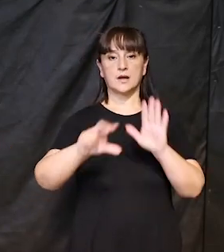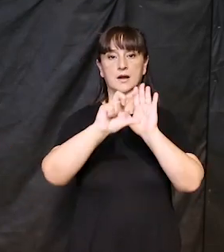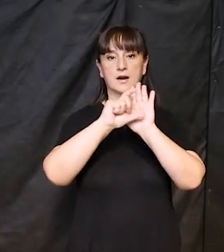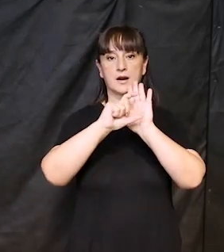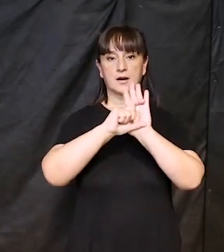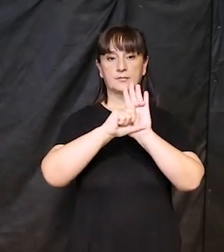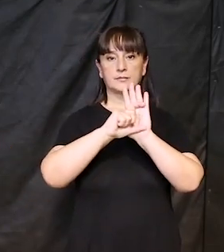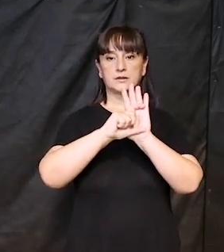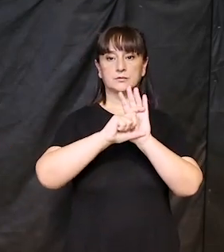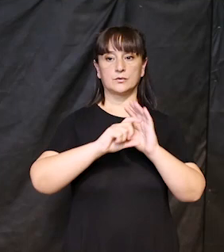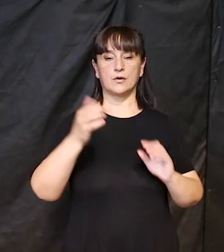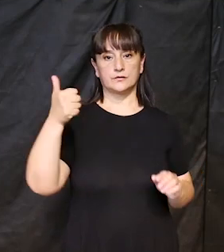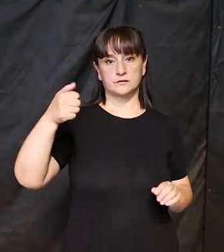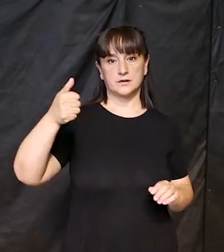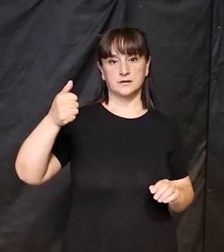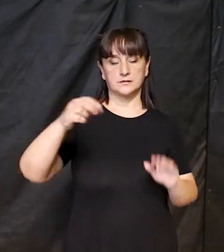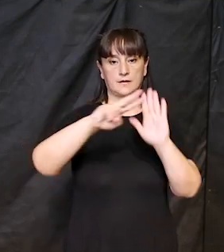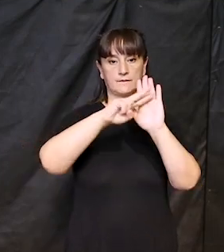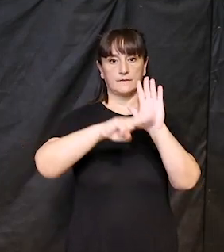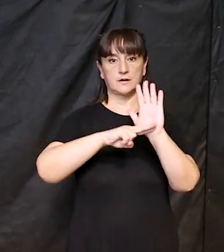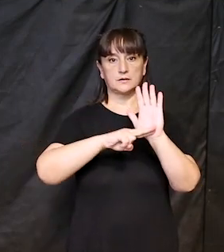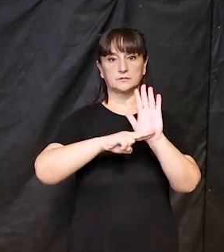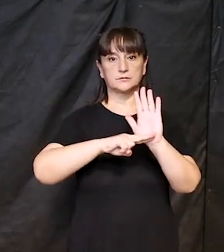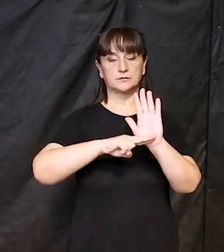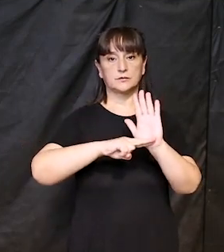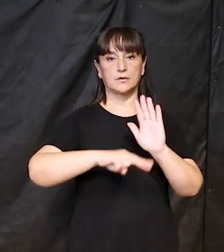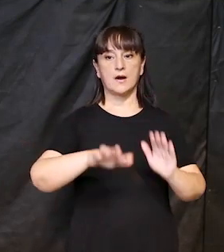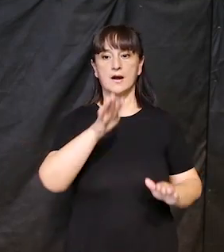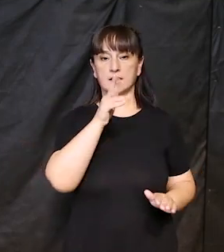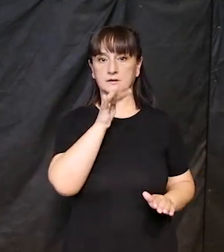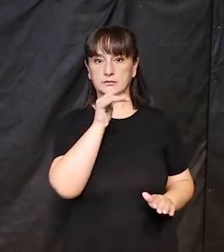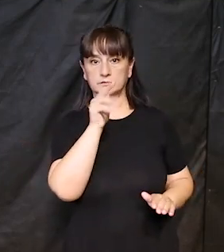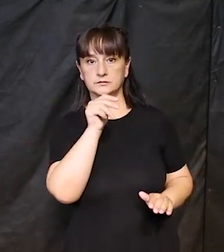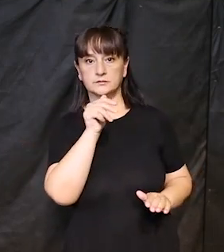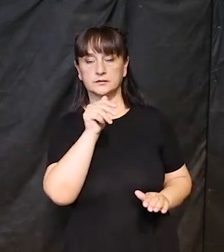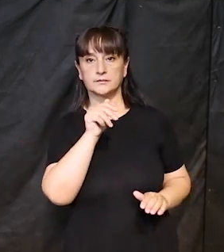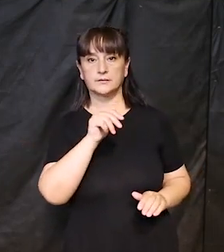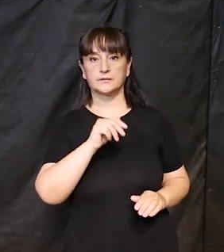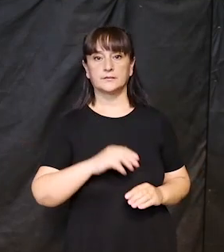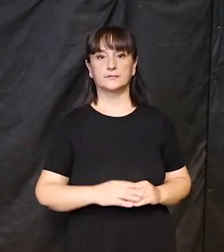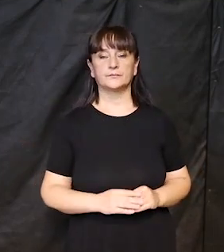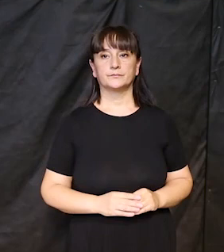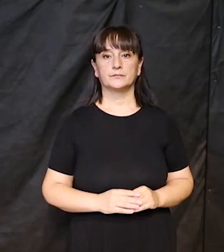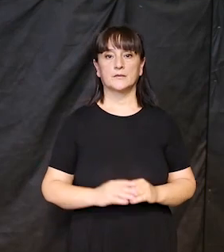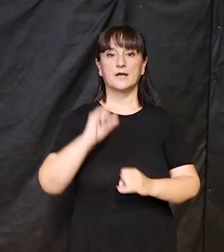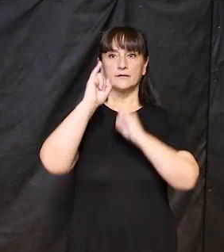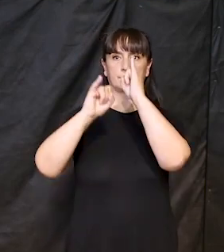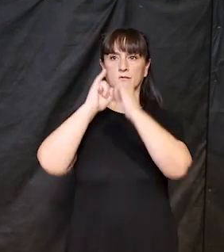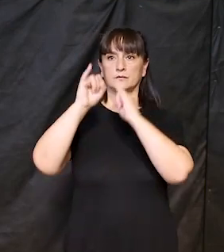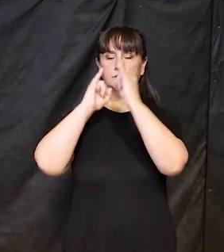14 que mirando dios a gedeón le dijo ve con esta tu fuerza